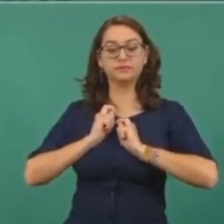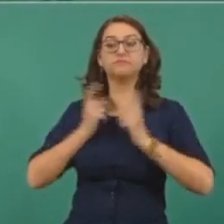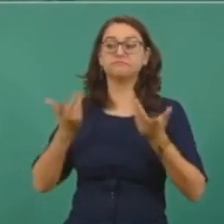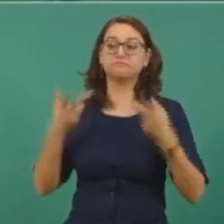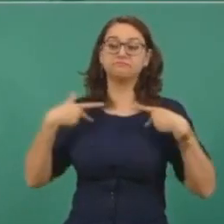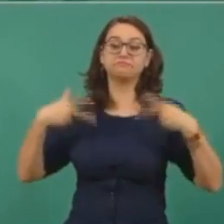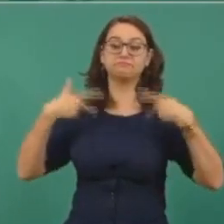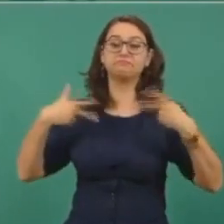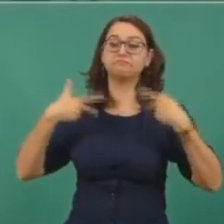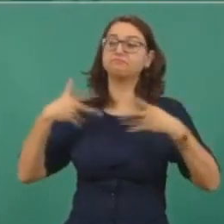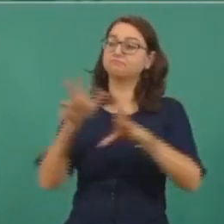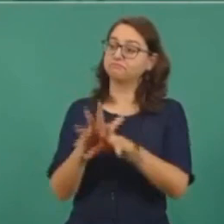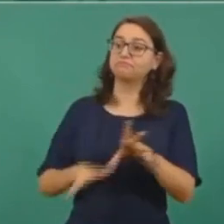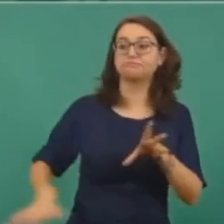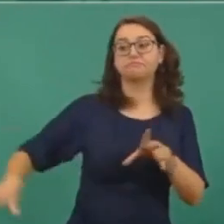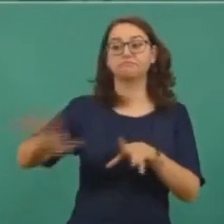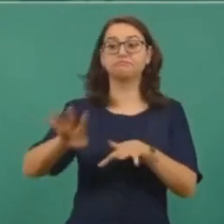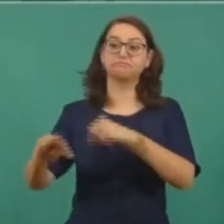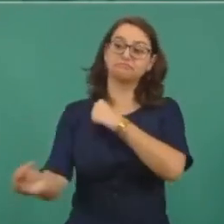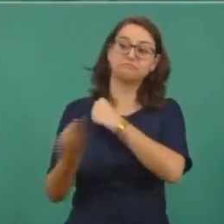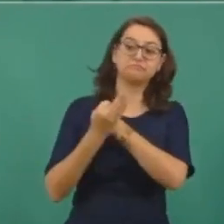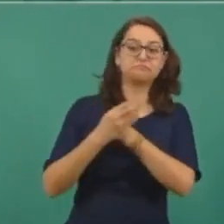Es el pueblo.